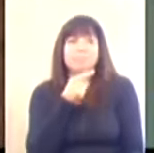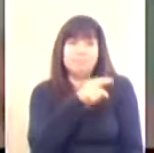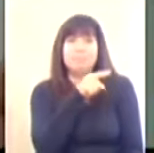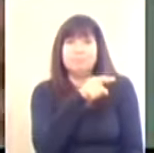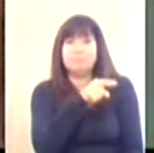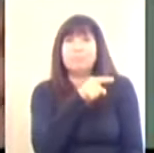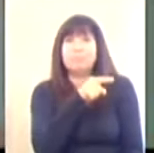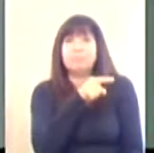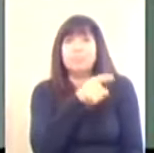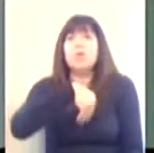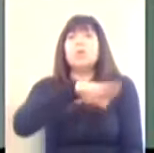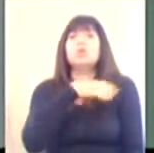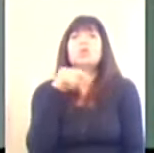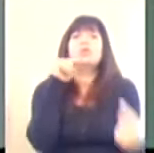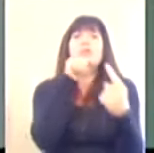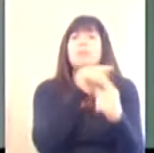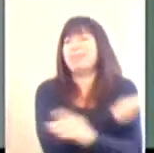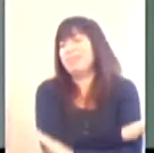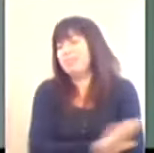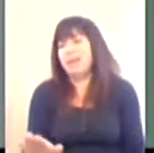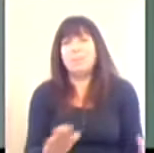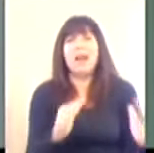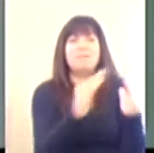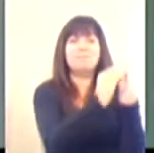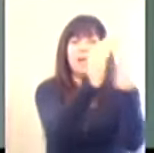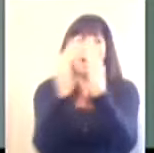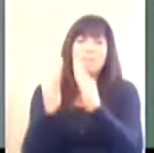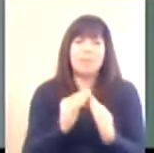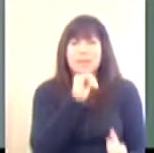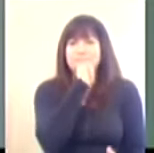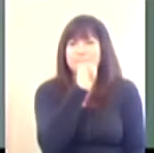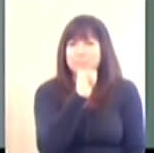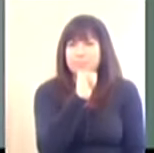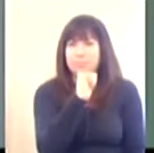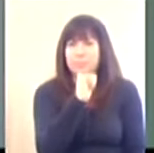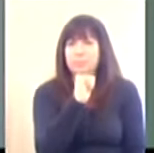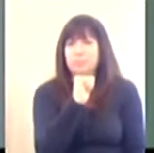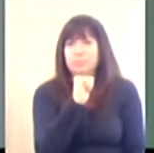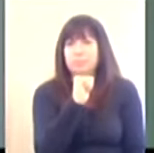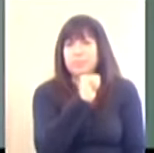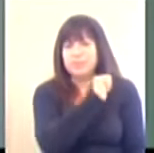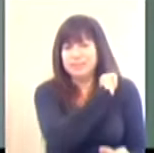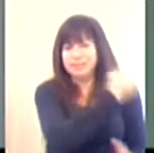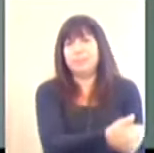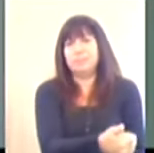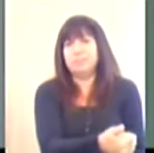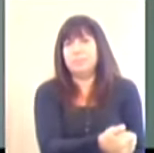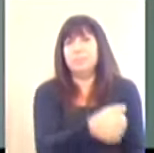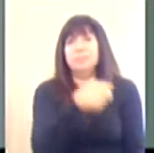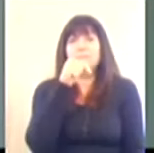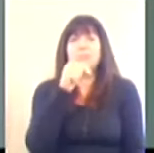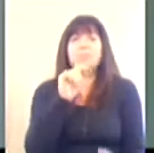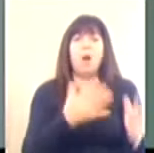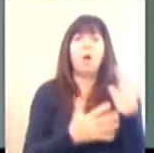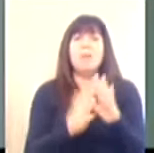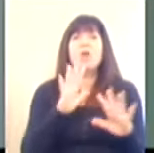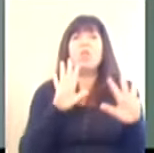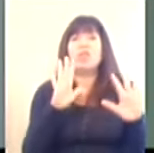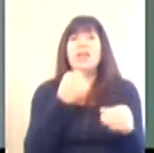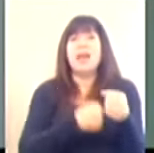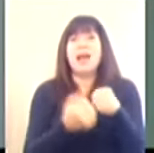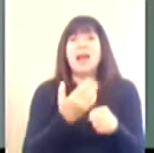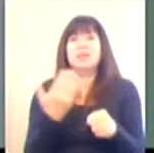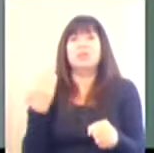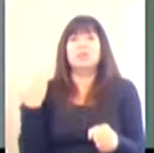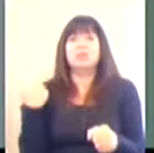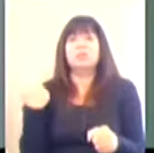nosotros estamos enfocados en terminar con los campamentos, finalmente. Y resulta que hace ya aproximadamente 10 años nos empezamos a percatar que los